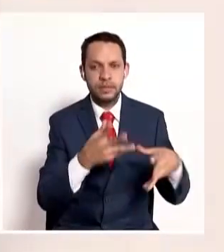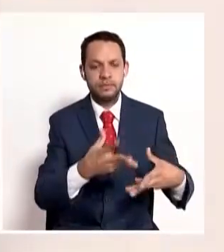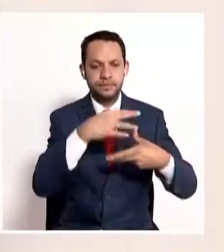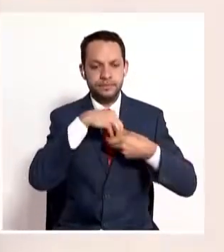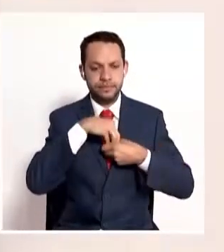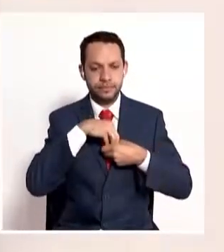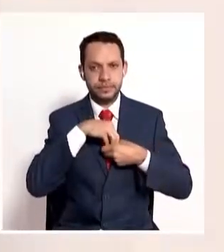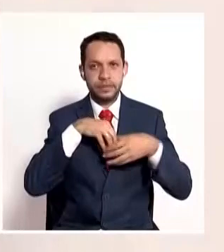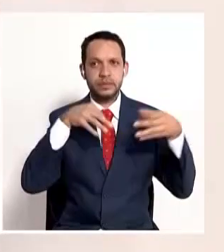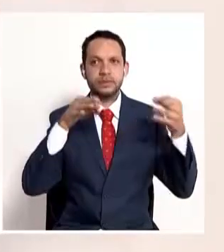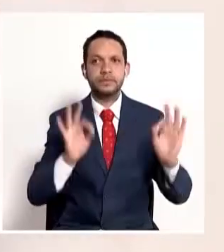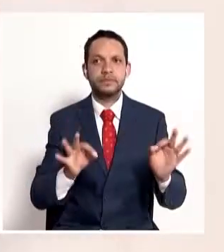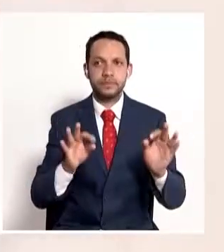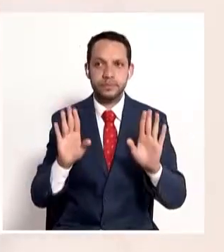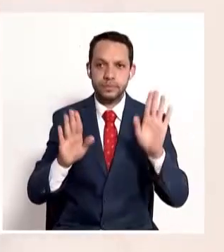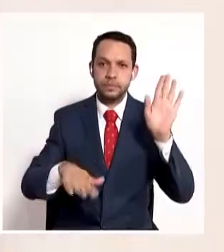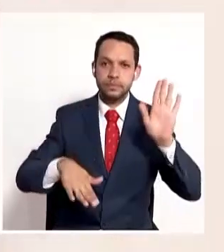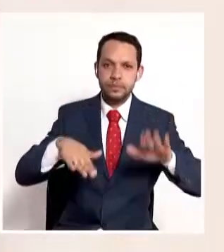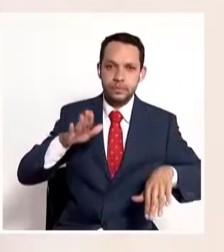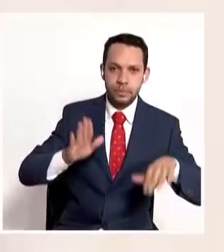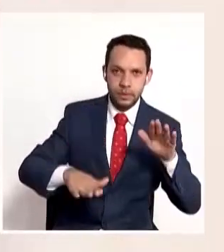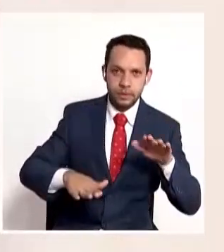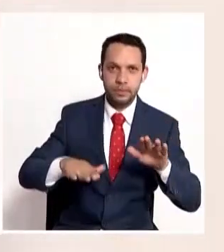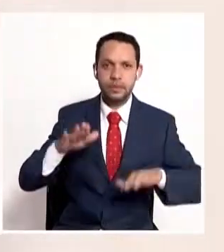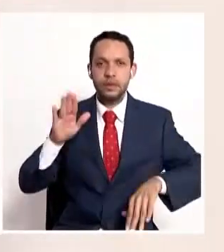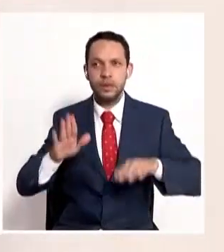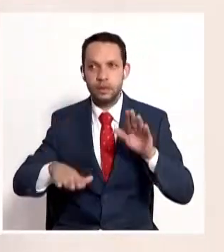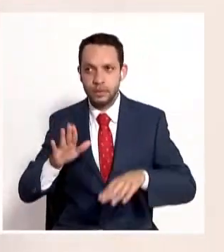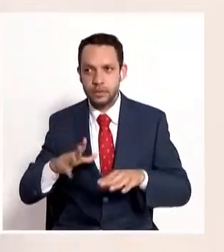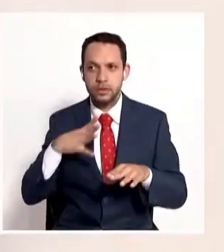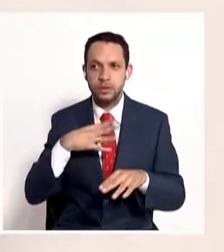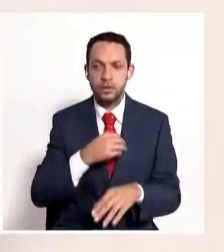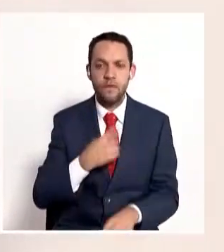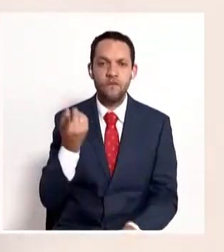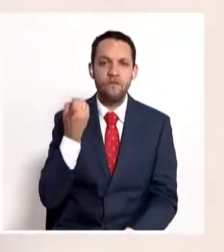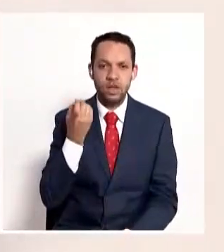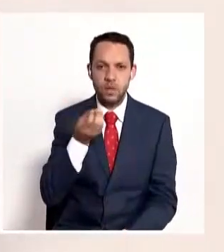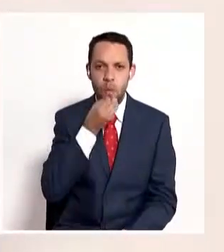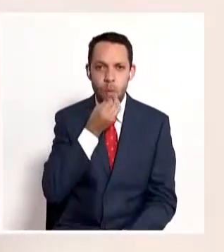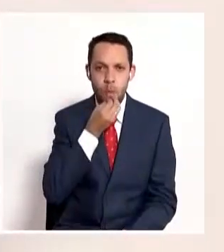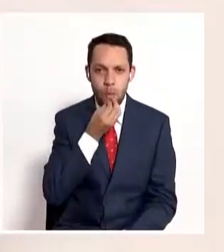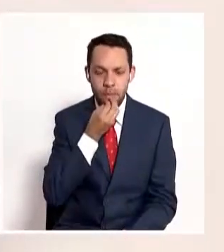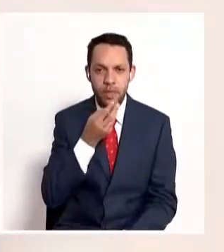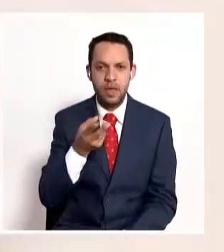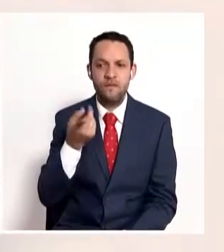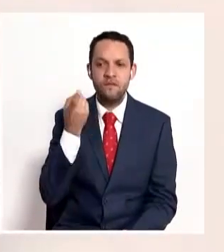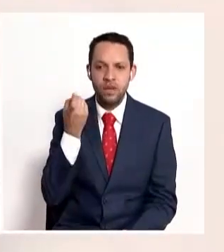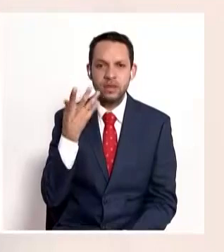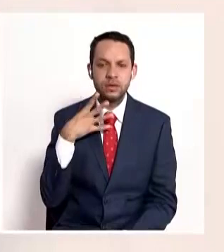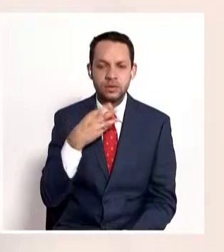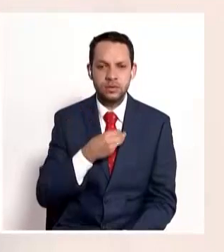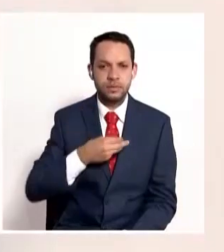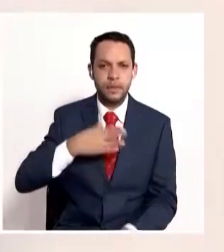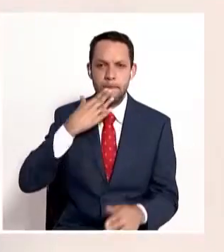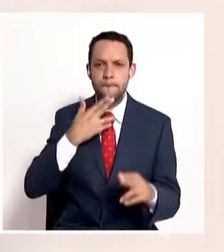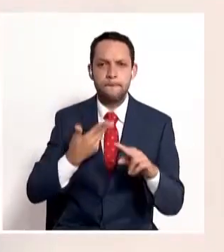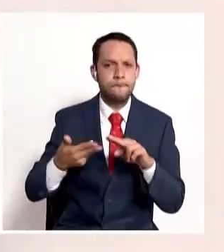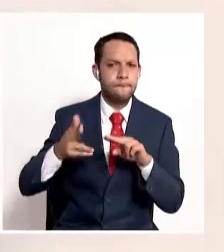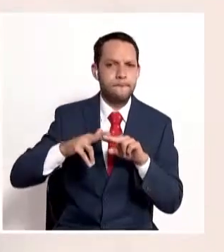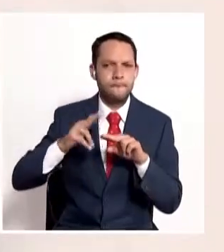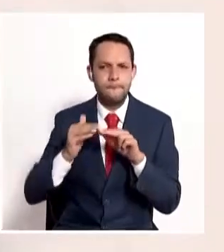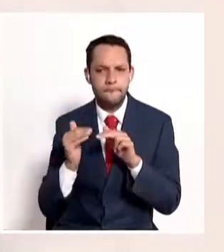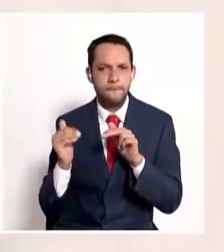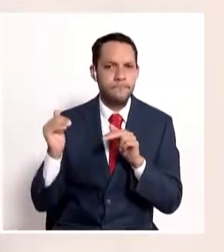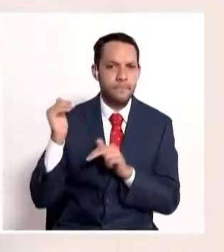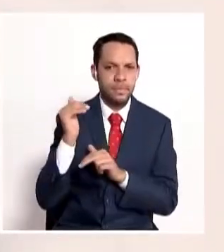algo que a veces también no lo consumimos mucho pero ojalá no lo consumamos cuando tenemos el ácido úrico elevado son los